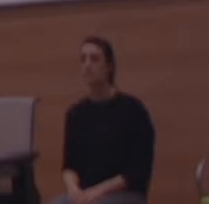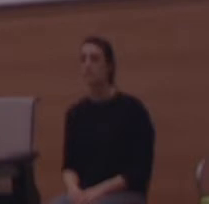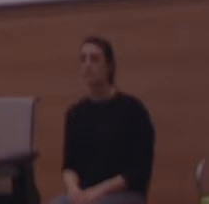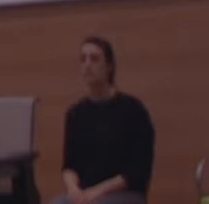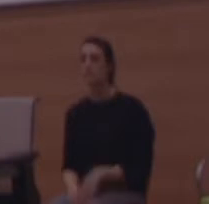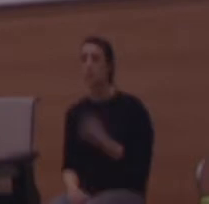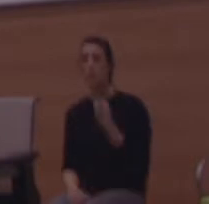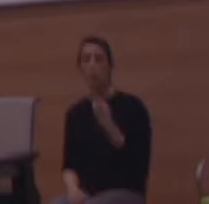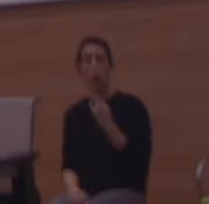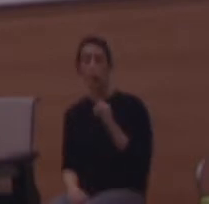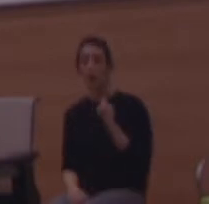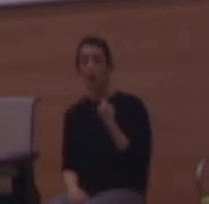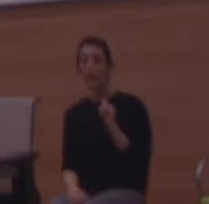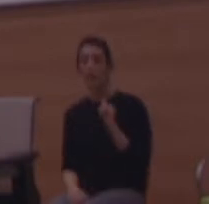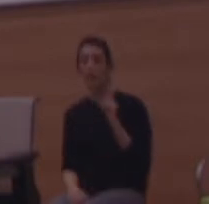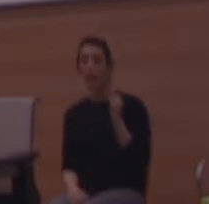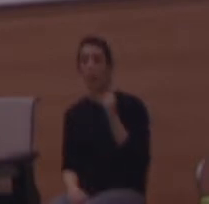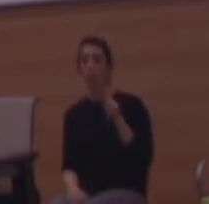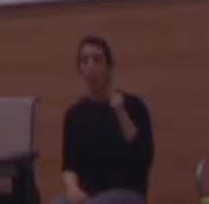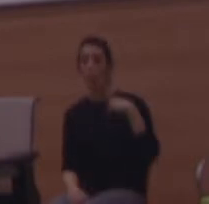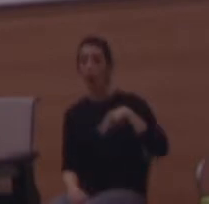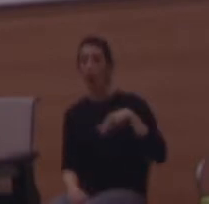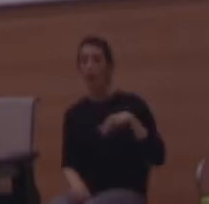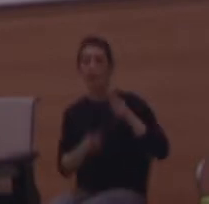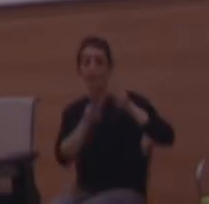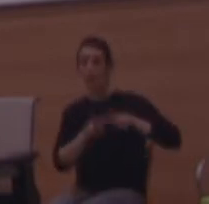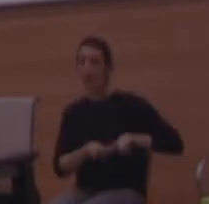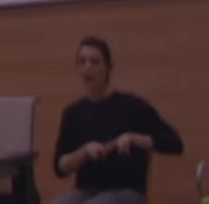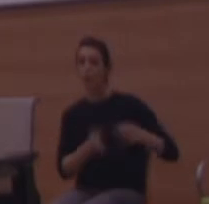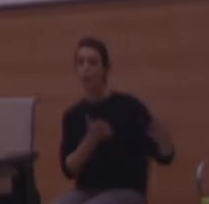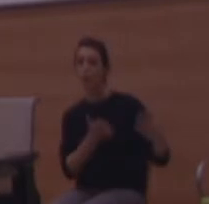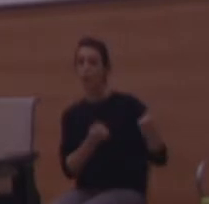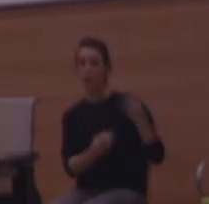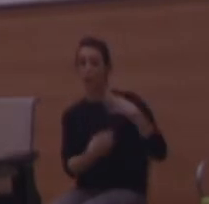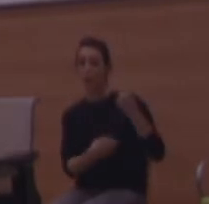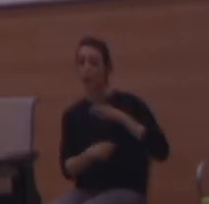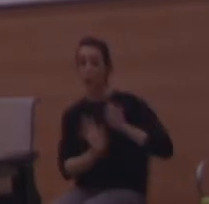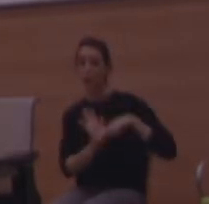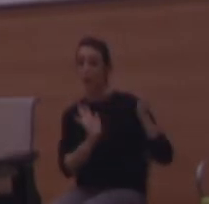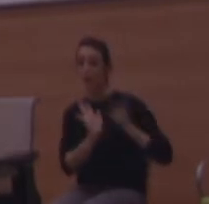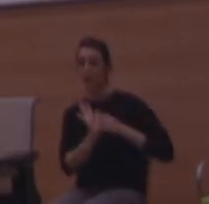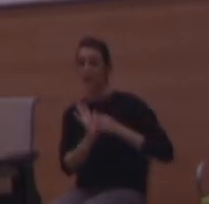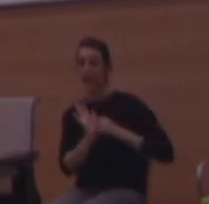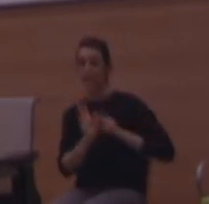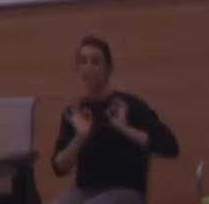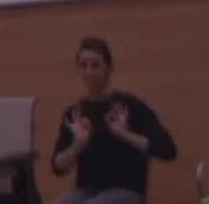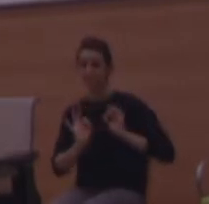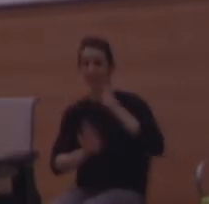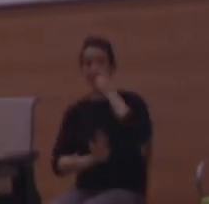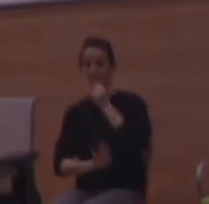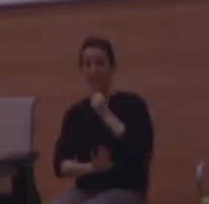Una vez que nos ha contado Juan toda la exploración básica en el pie, ¿vale? Vamos a pasar,